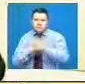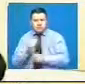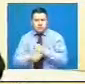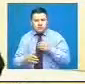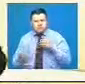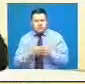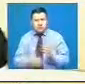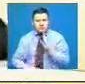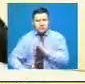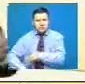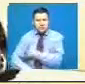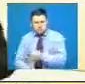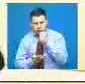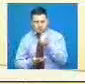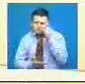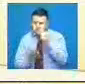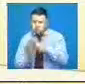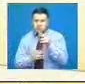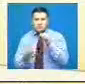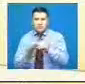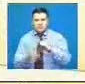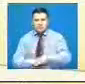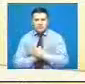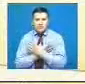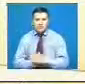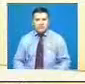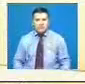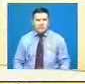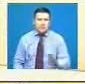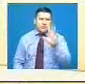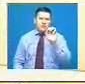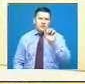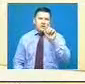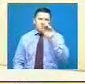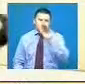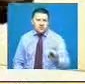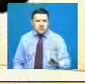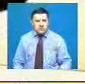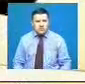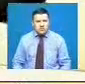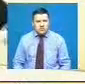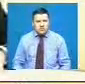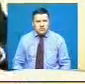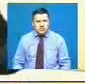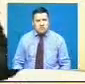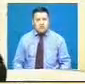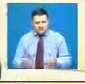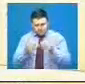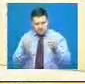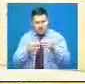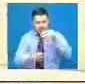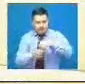la proyección del Ministerio de Hacienda, según la proyección del Banco de la República, en 5.6%. Es decir, ya habremos reducido ese déficit de la